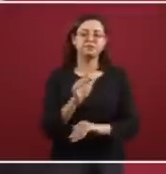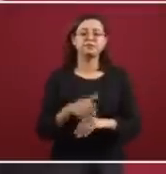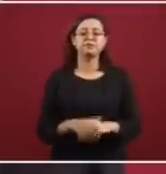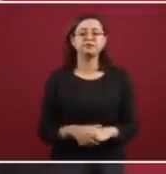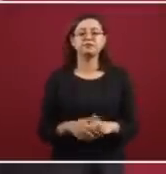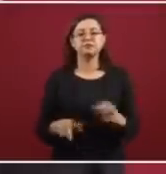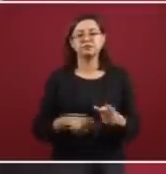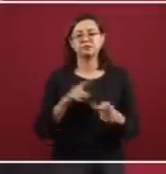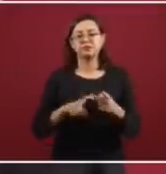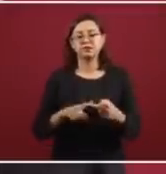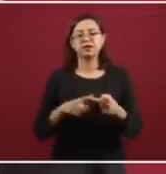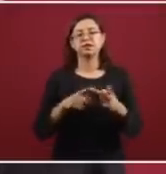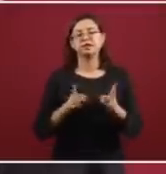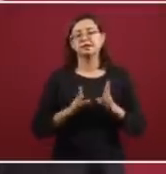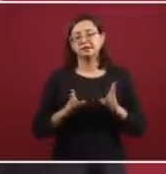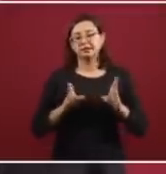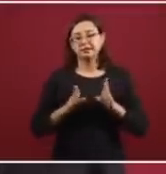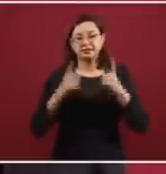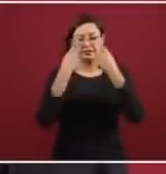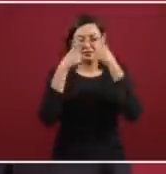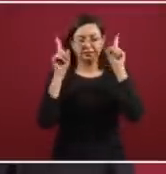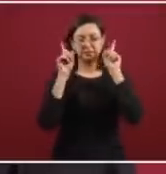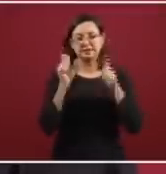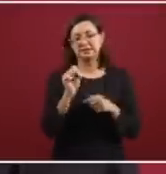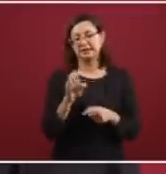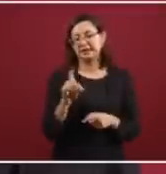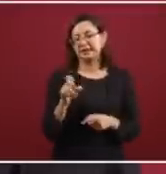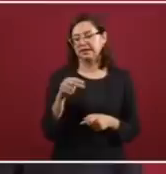la Marina, de la Secretaría de la Defensa,